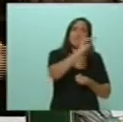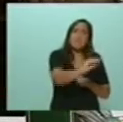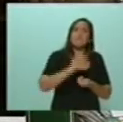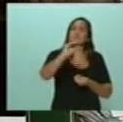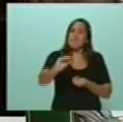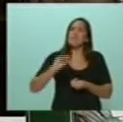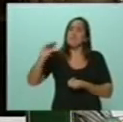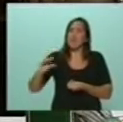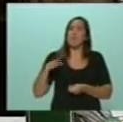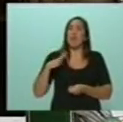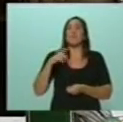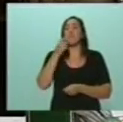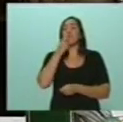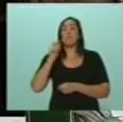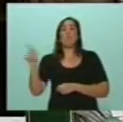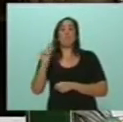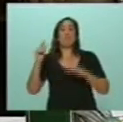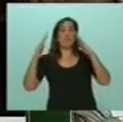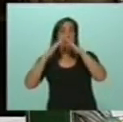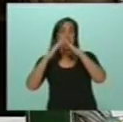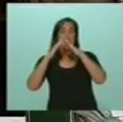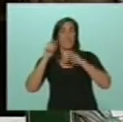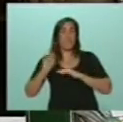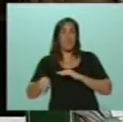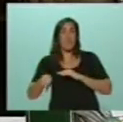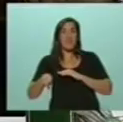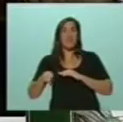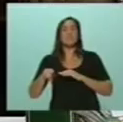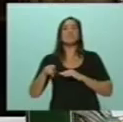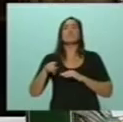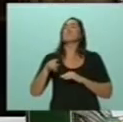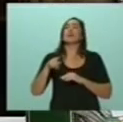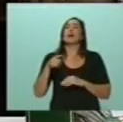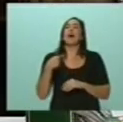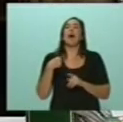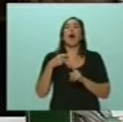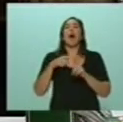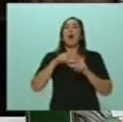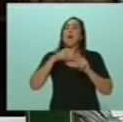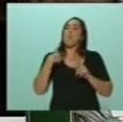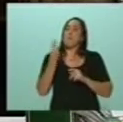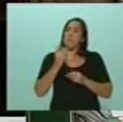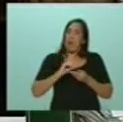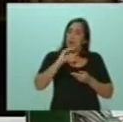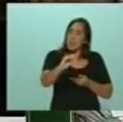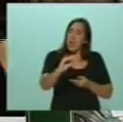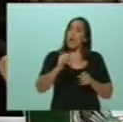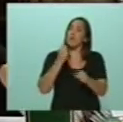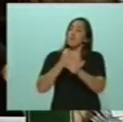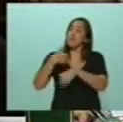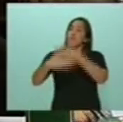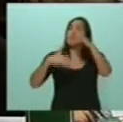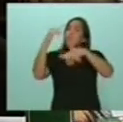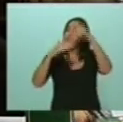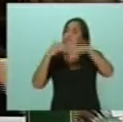préstamos, porque en el caso de Procrear sabíamos que iba a haber primeras entregas y se iba a ir certificando a medida que se va haciendo